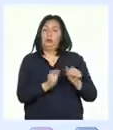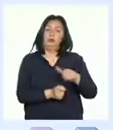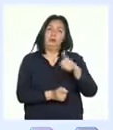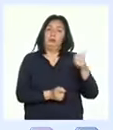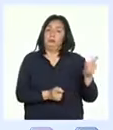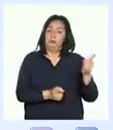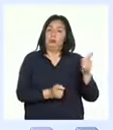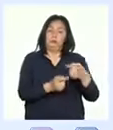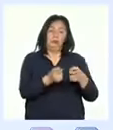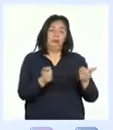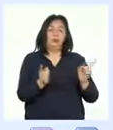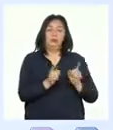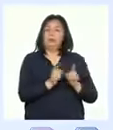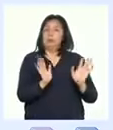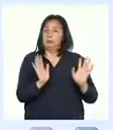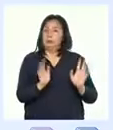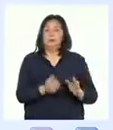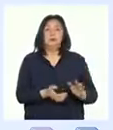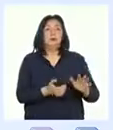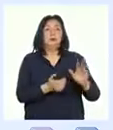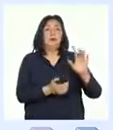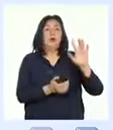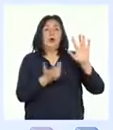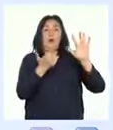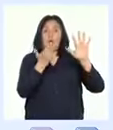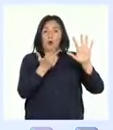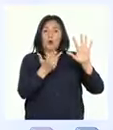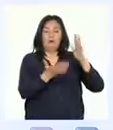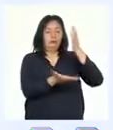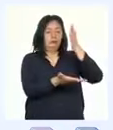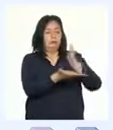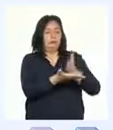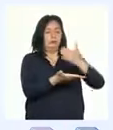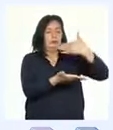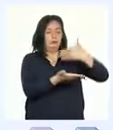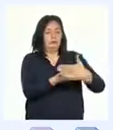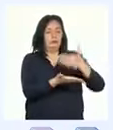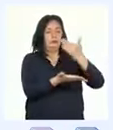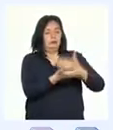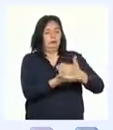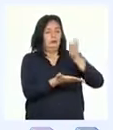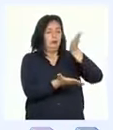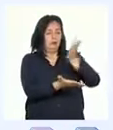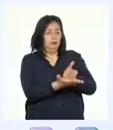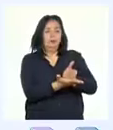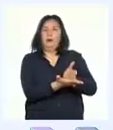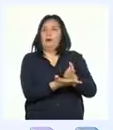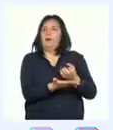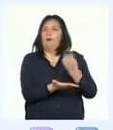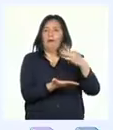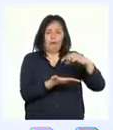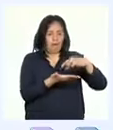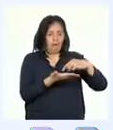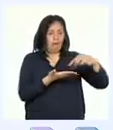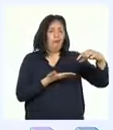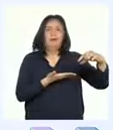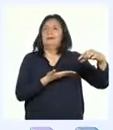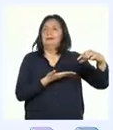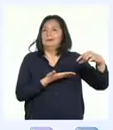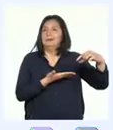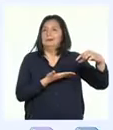pastel idéntico en 8 partes iguales, cada una de esas partes